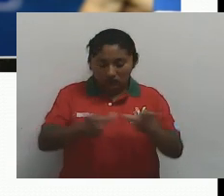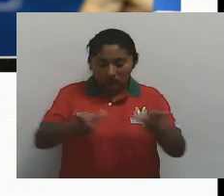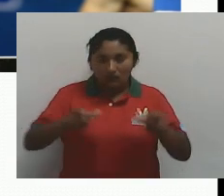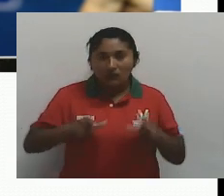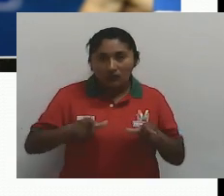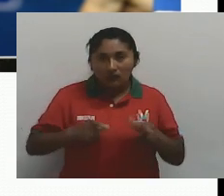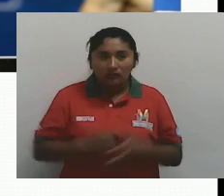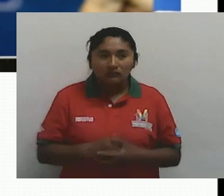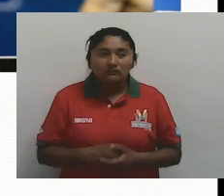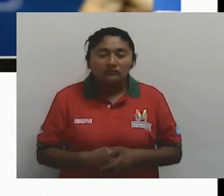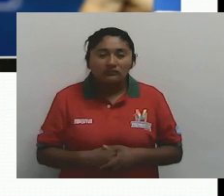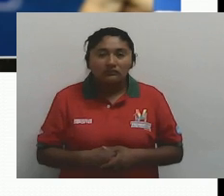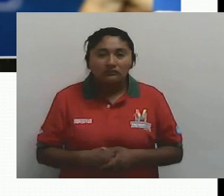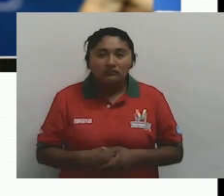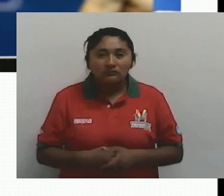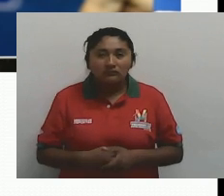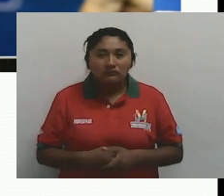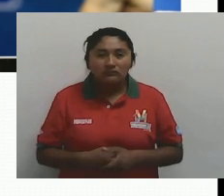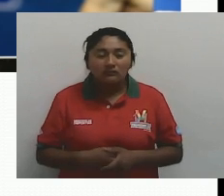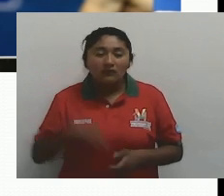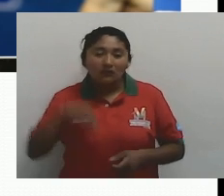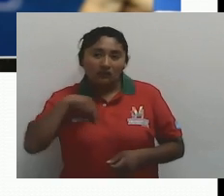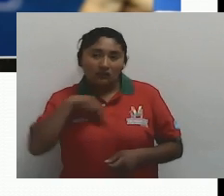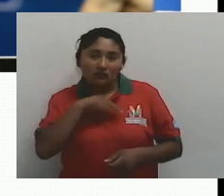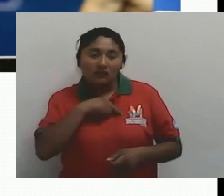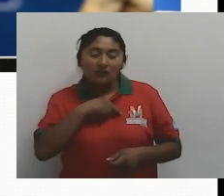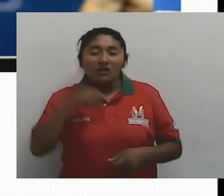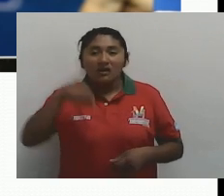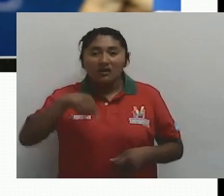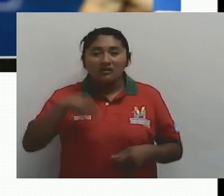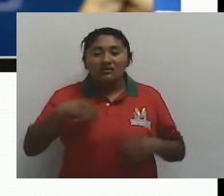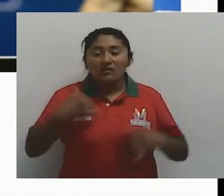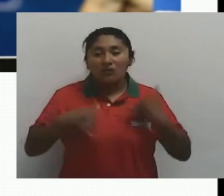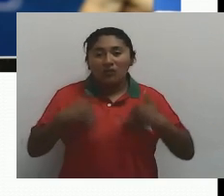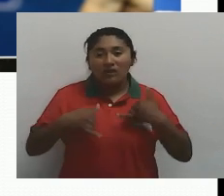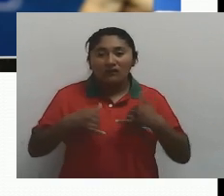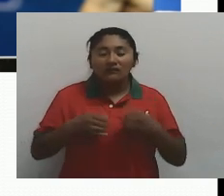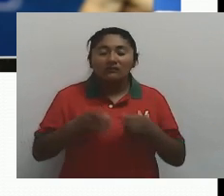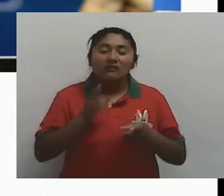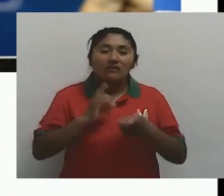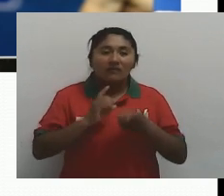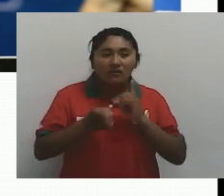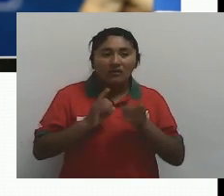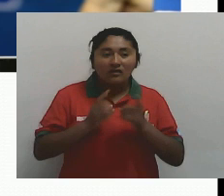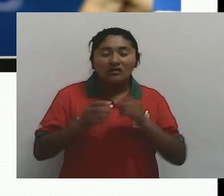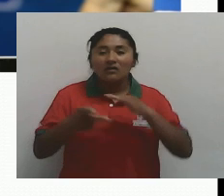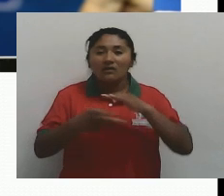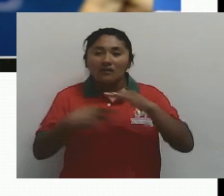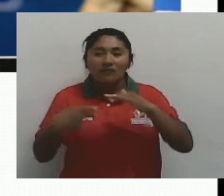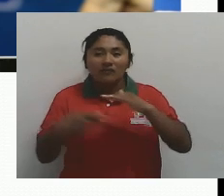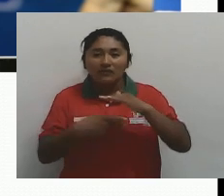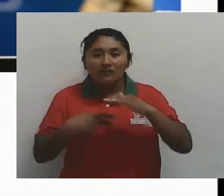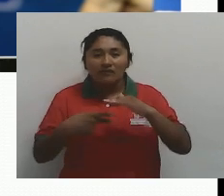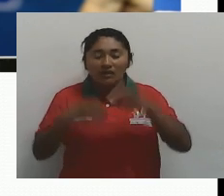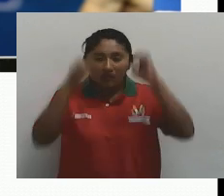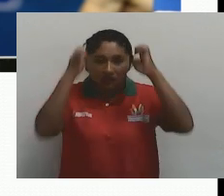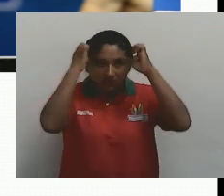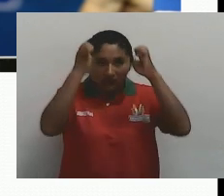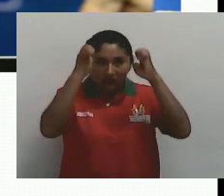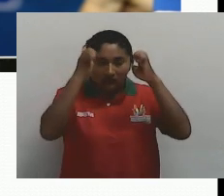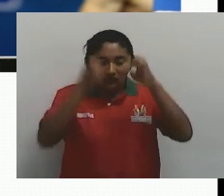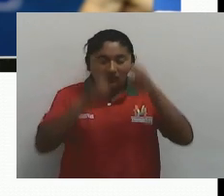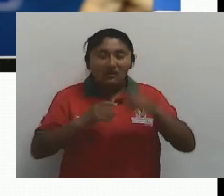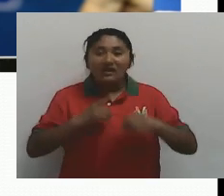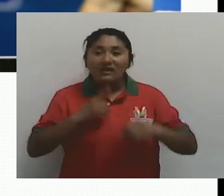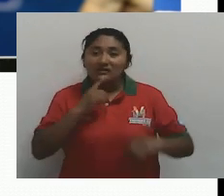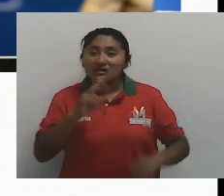En nuestro evento que tenemos en el nacional, en nivel primario están las dos pruebas, el estilo libre y el